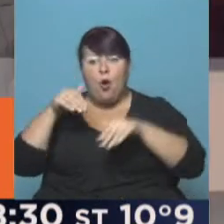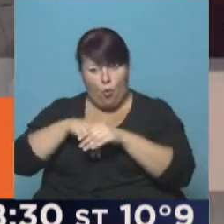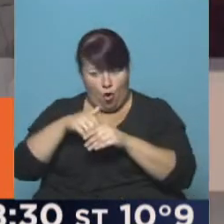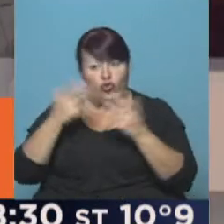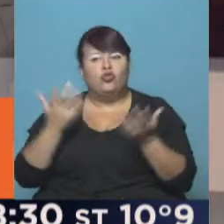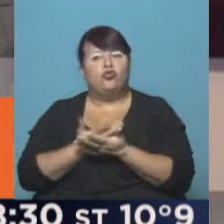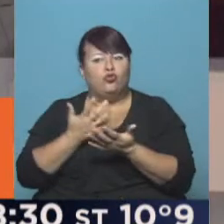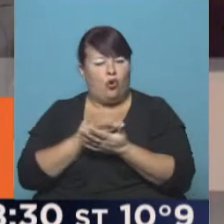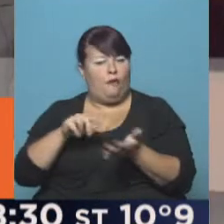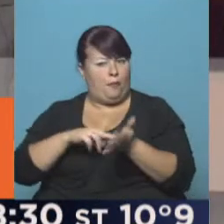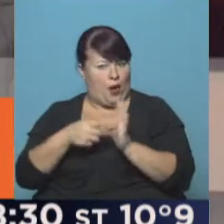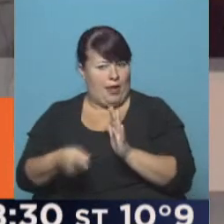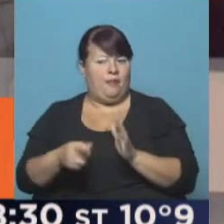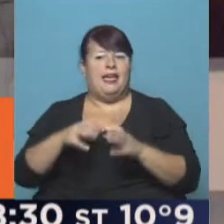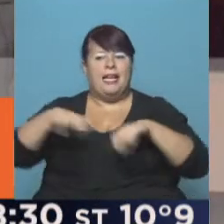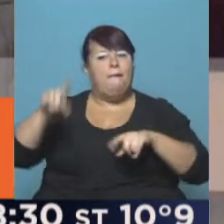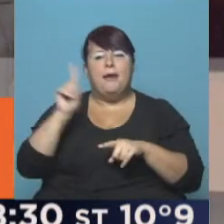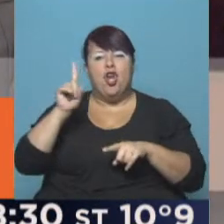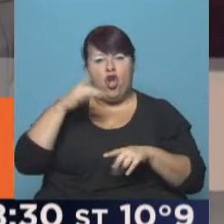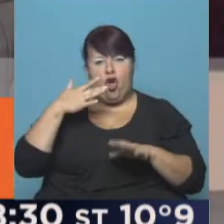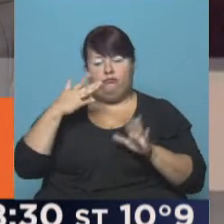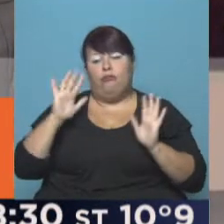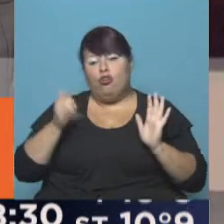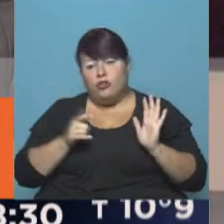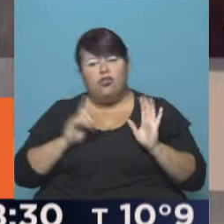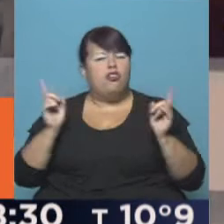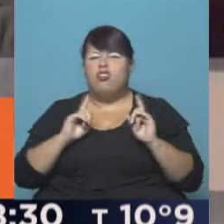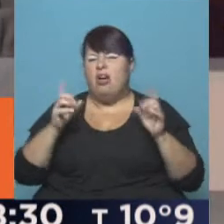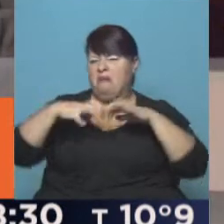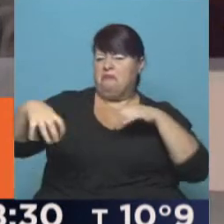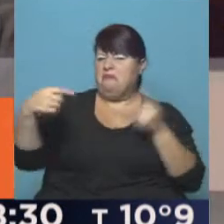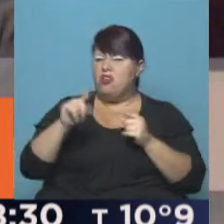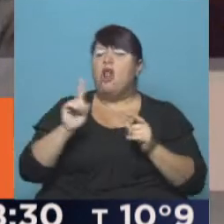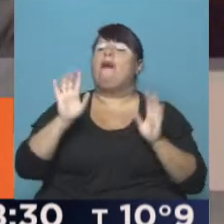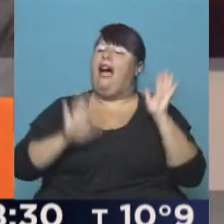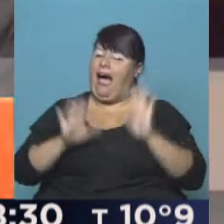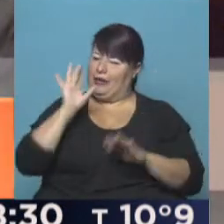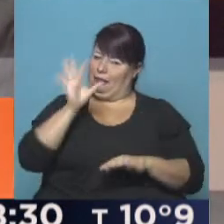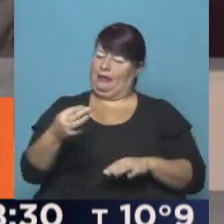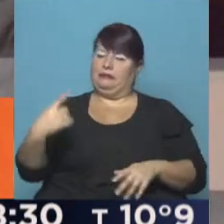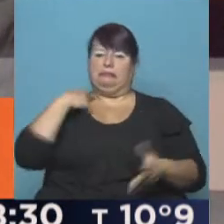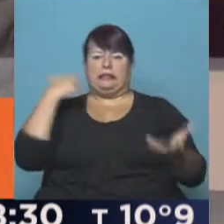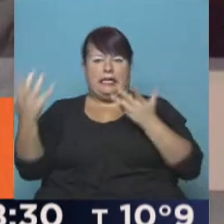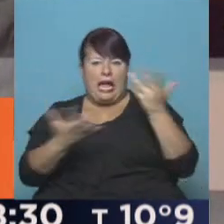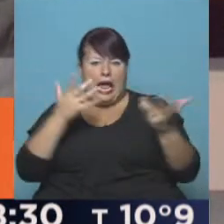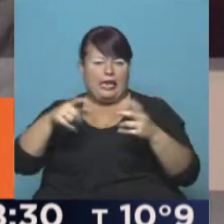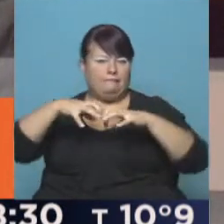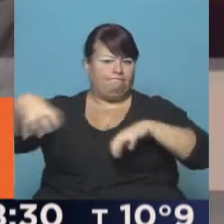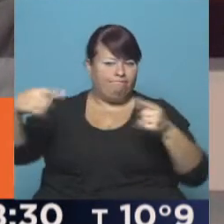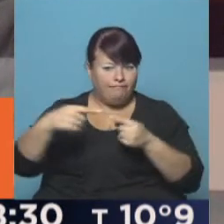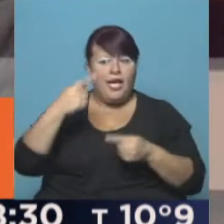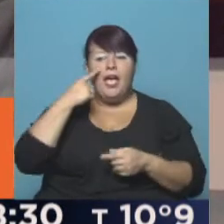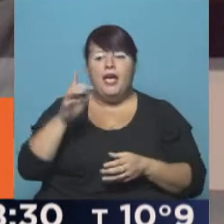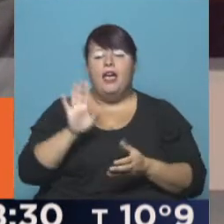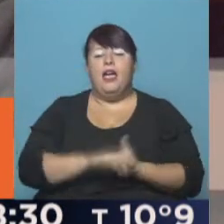sufren las consecuencias de una grieta. Pero no la practican, ¿o sí? No, no la practican, pero a veces se ven como acorralados en esa grieta. Vos